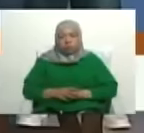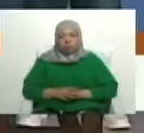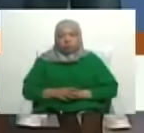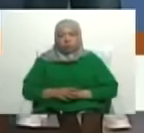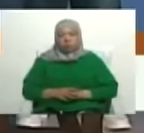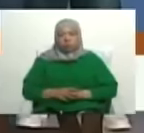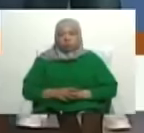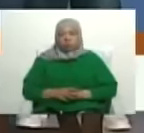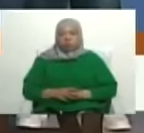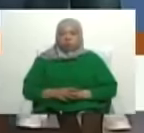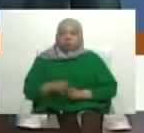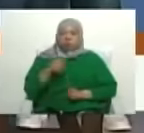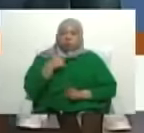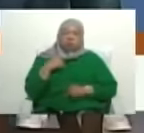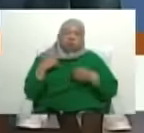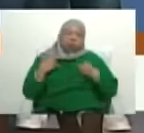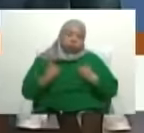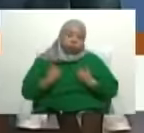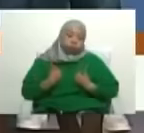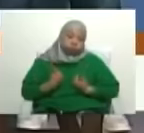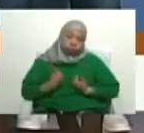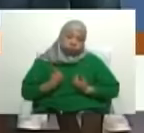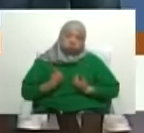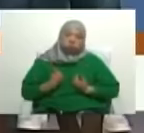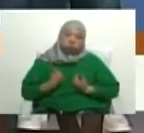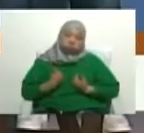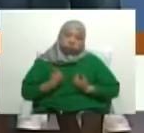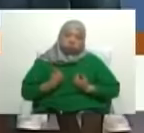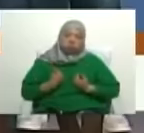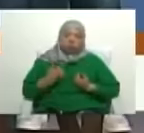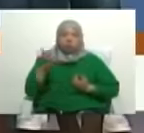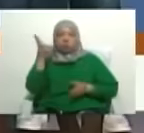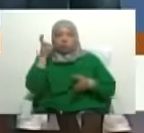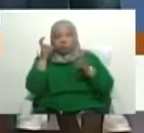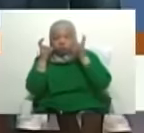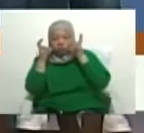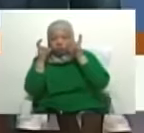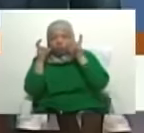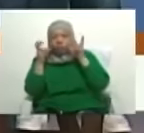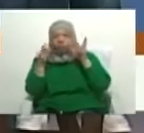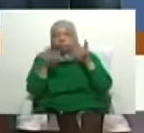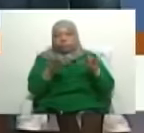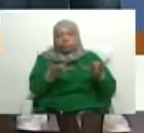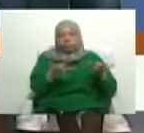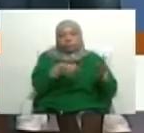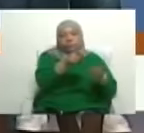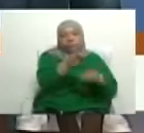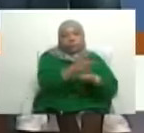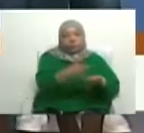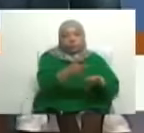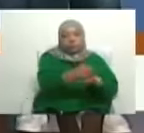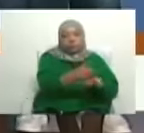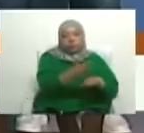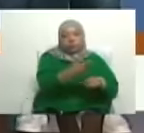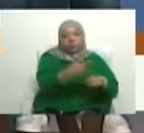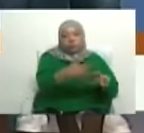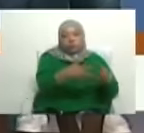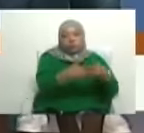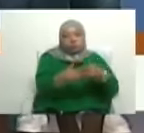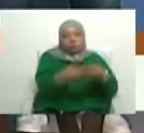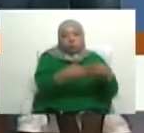Ya yo estoy un poco cansado de que empiecen a decir, como le escuché decir al subsecretario de Estado para Asuntos del Hemisferio Occidental, Brian